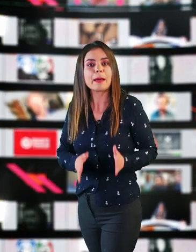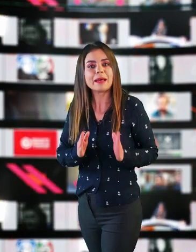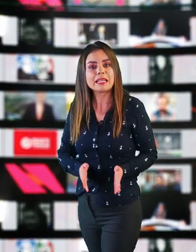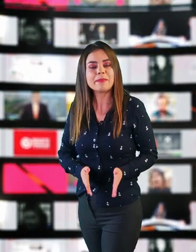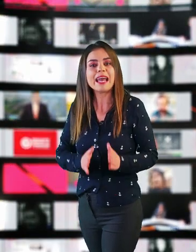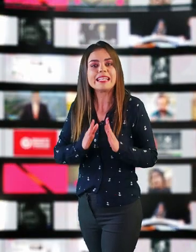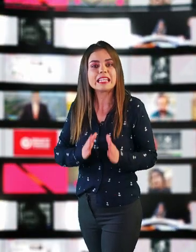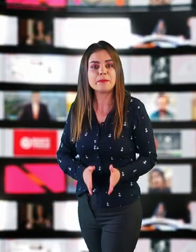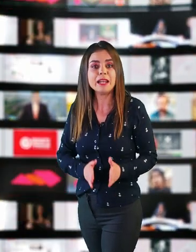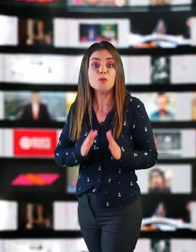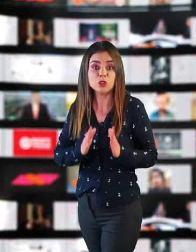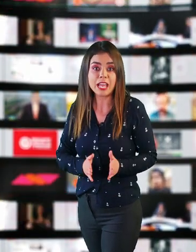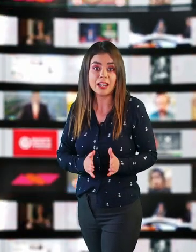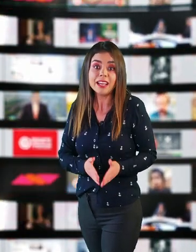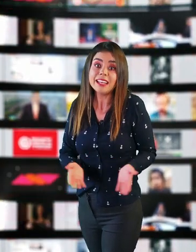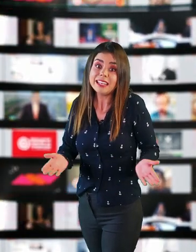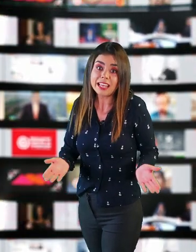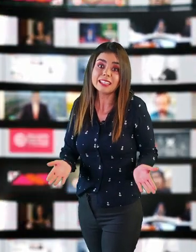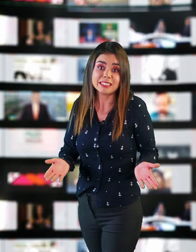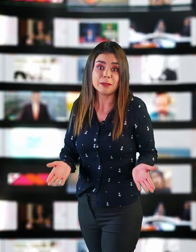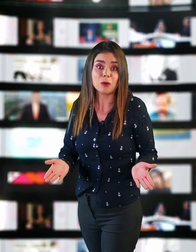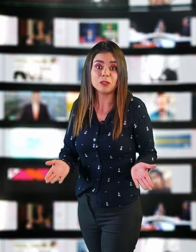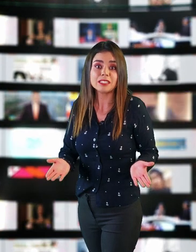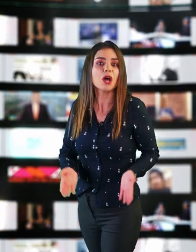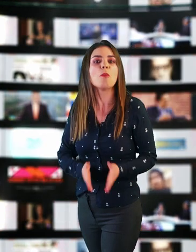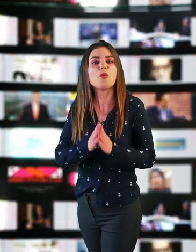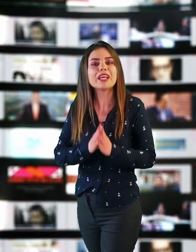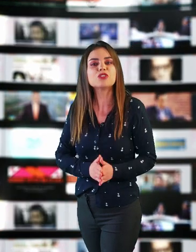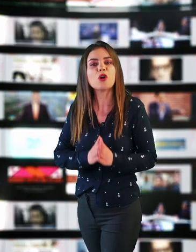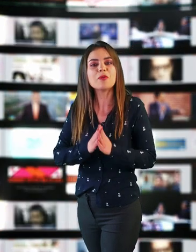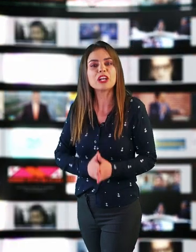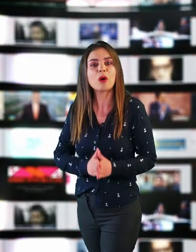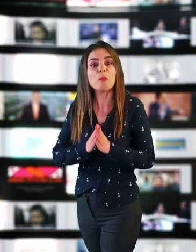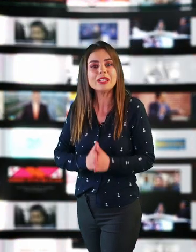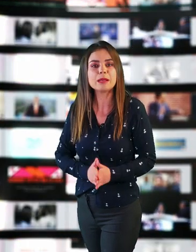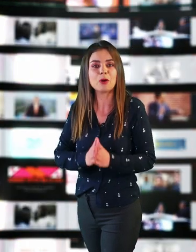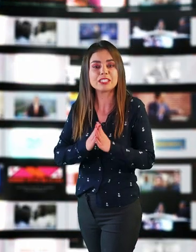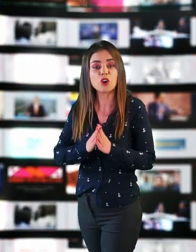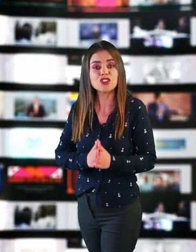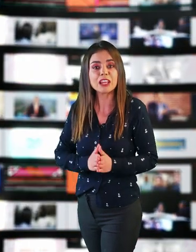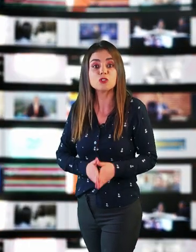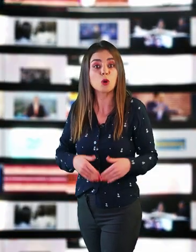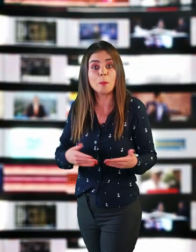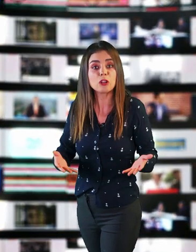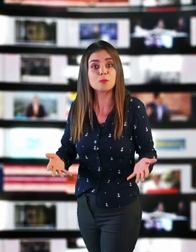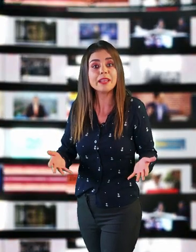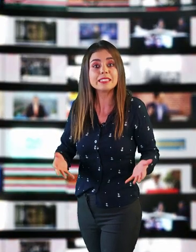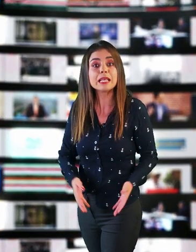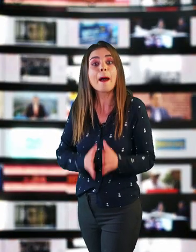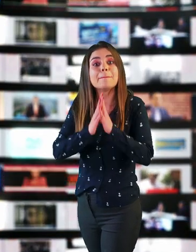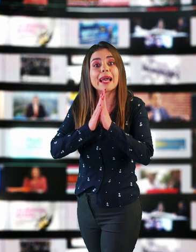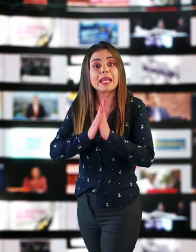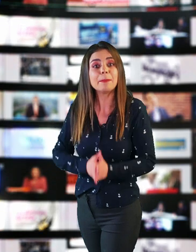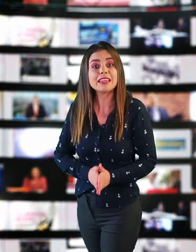olvidar que la pandemia es a nivel mundial y hay escasez de vacunas. Por esto el gobierno apuesta por hacer contratos con varios